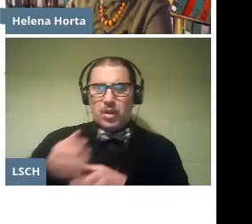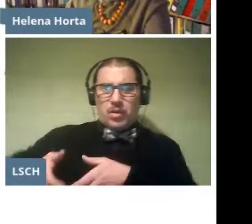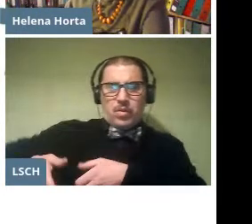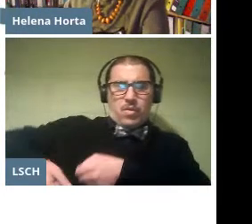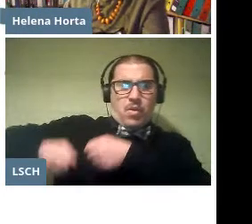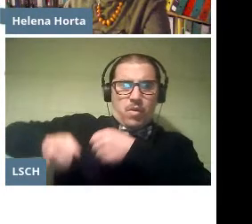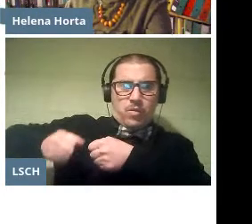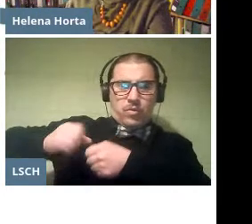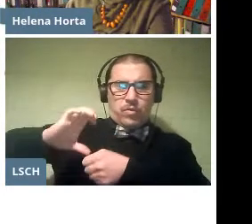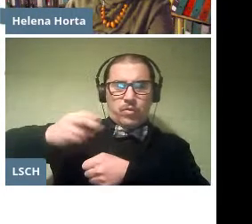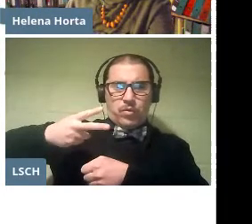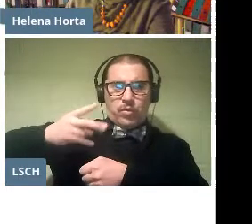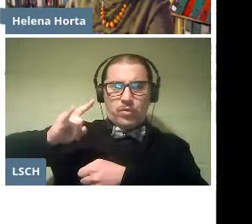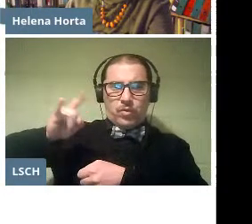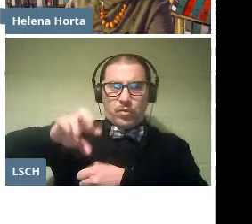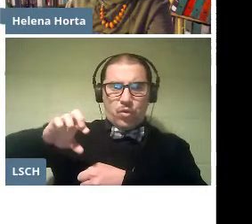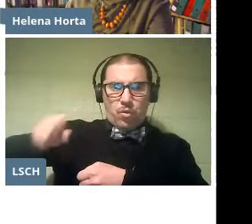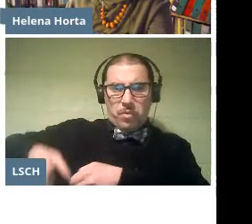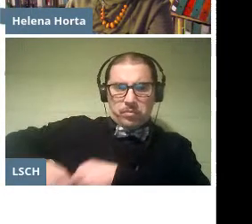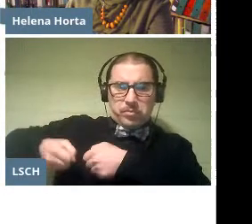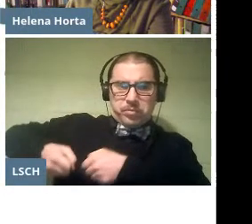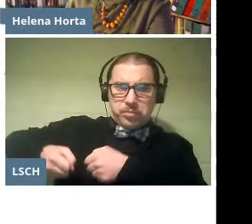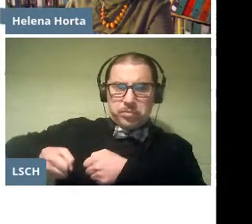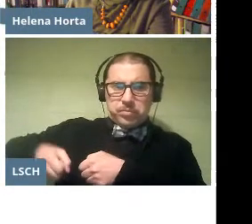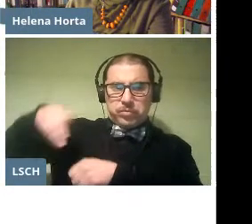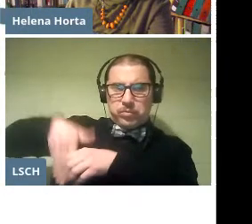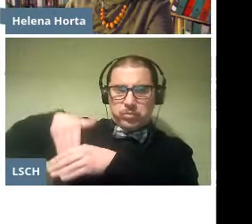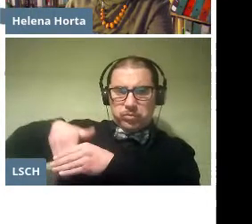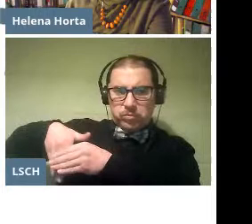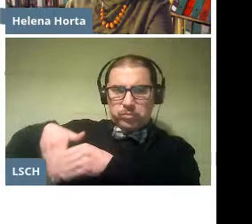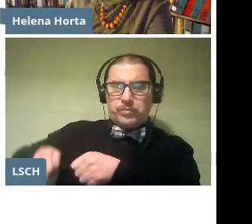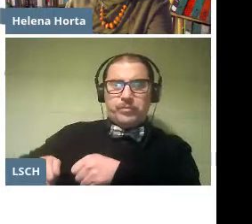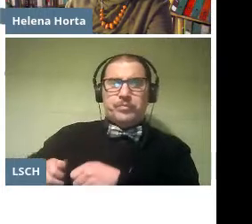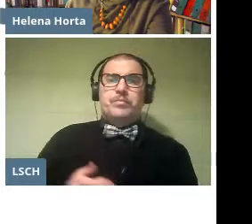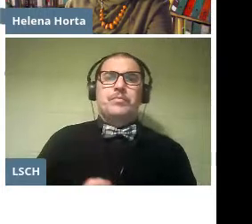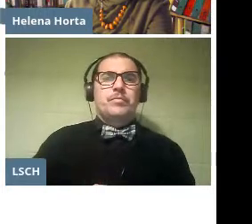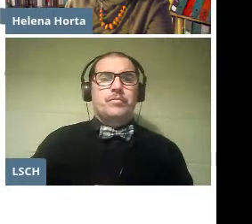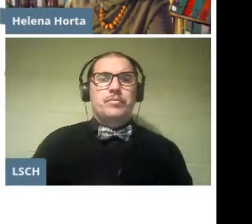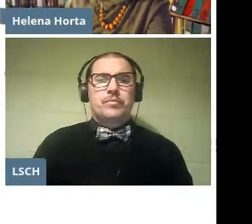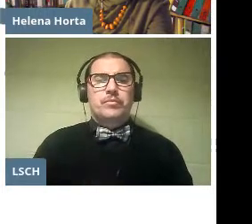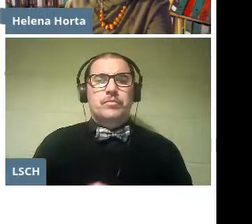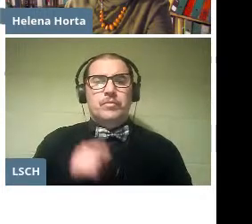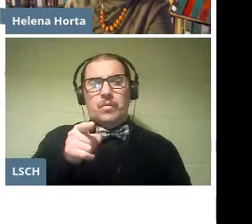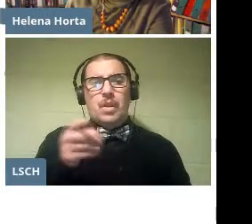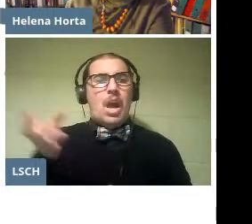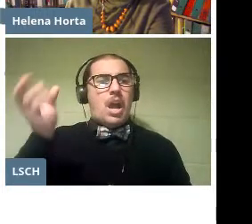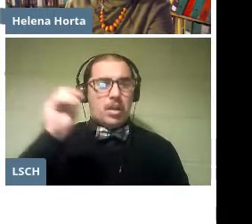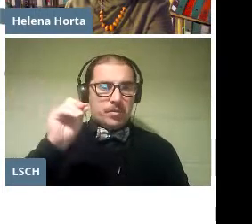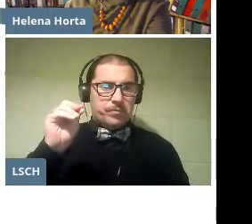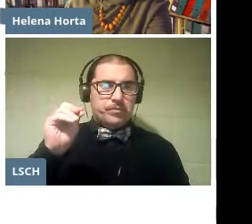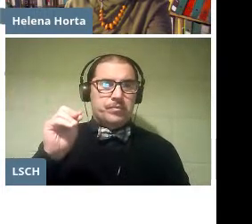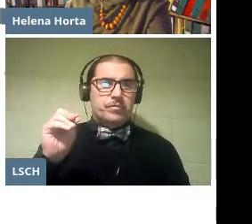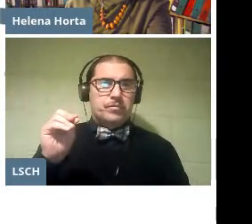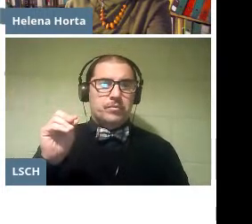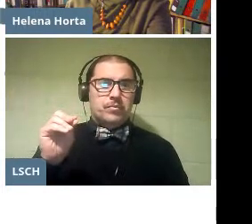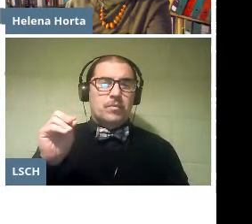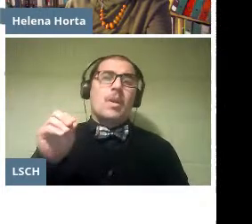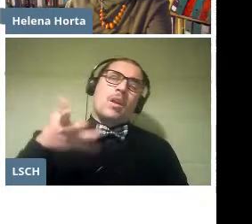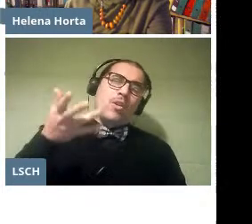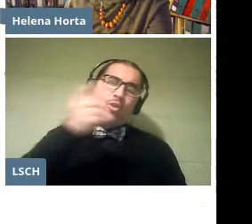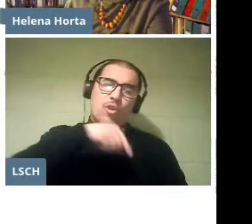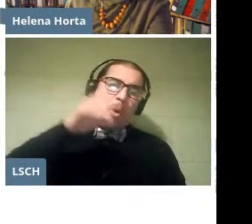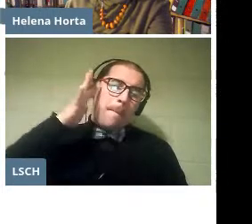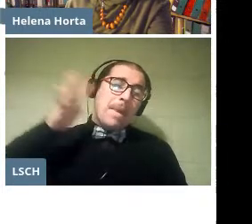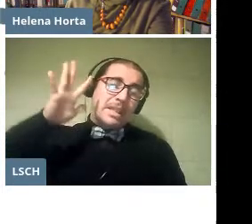chuspa como acompañamiento. Obviamente, esta es aquí reunimos artificialmente lo que debe haber sido